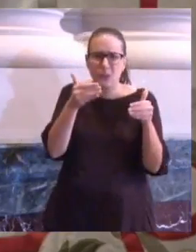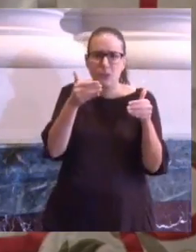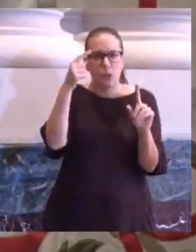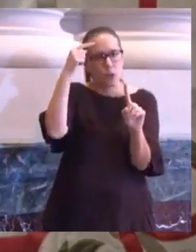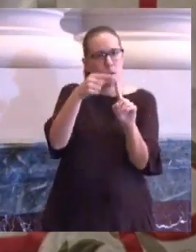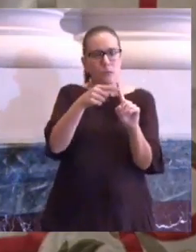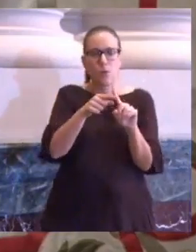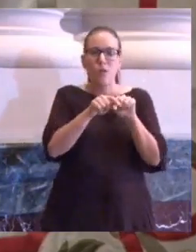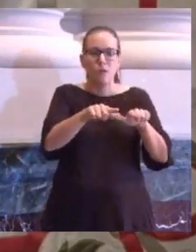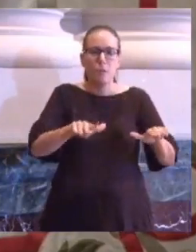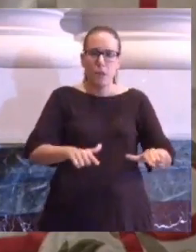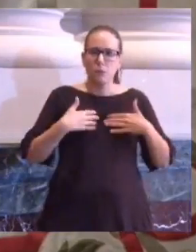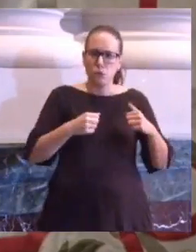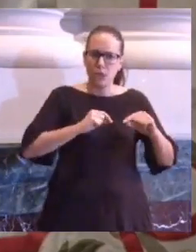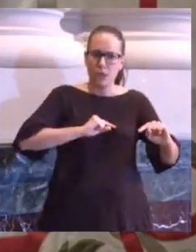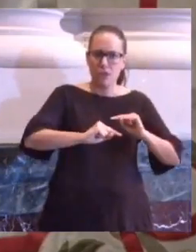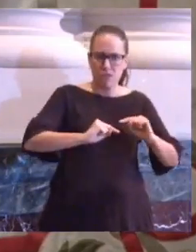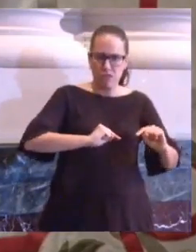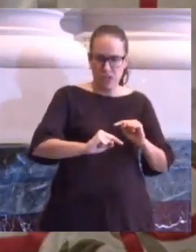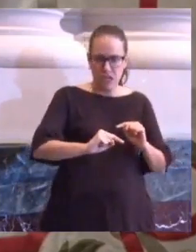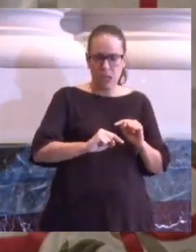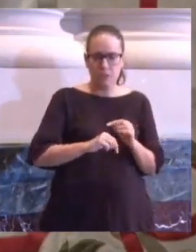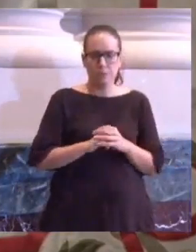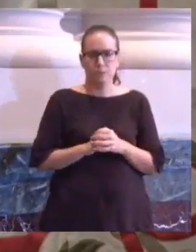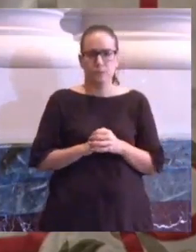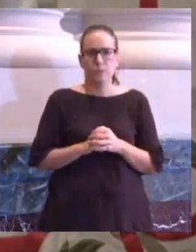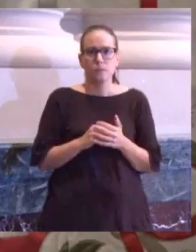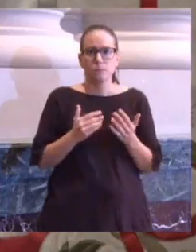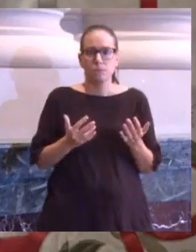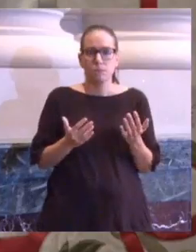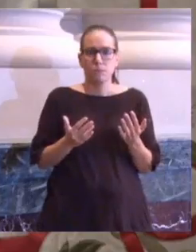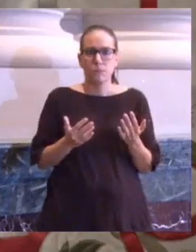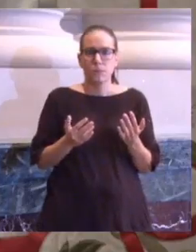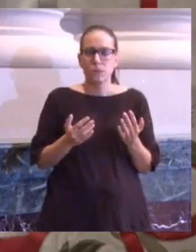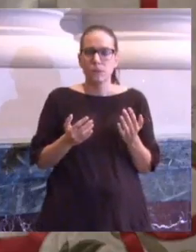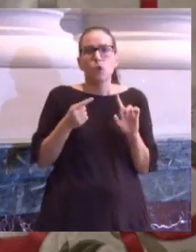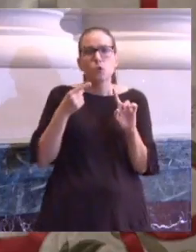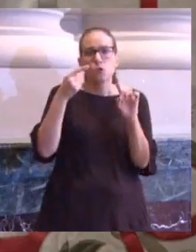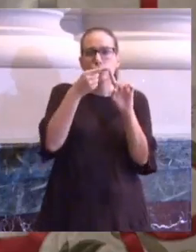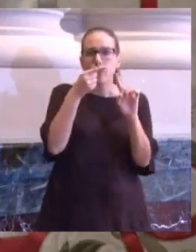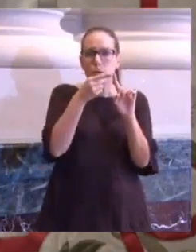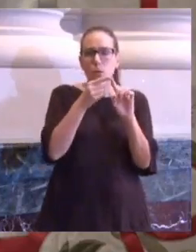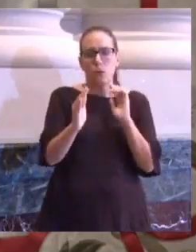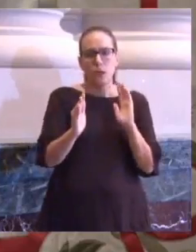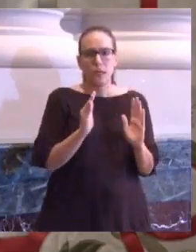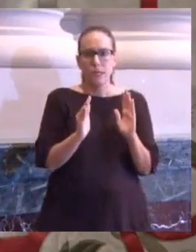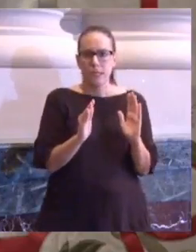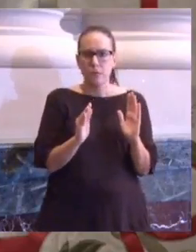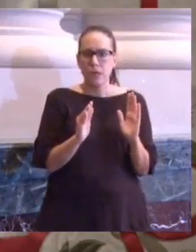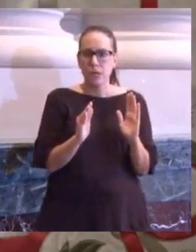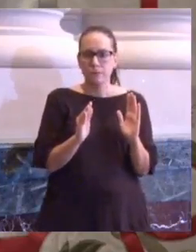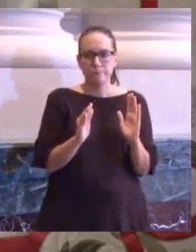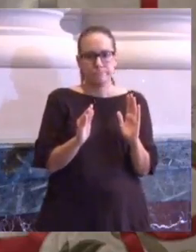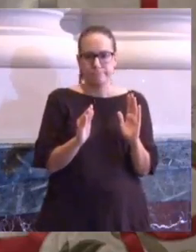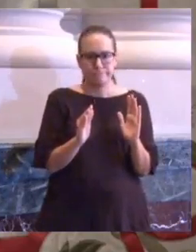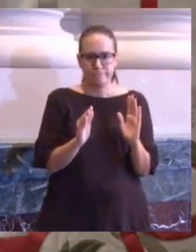el Departamento de Sanidad del Gobierno de Aragón, sobre todo en una etapa que ha sido, sin ningún